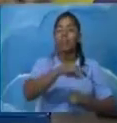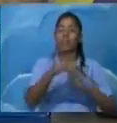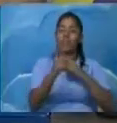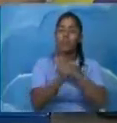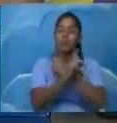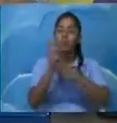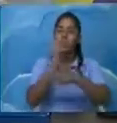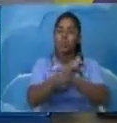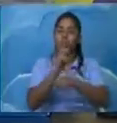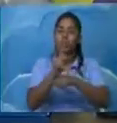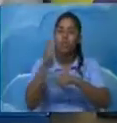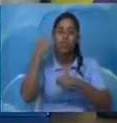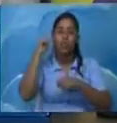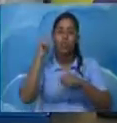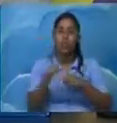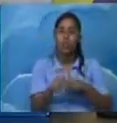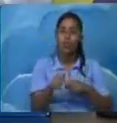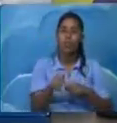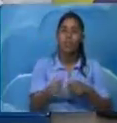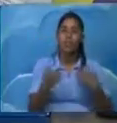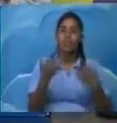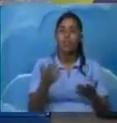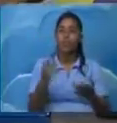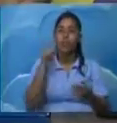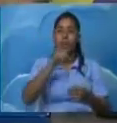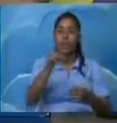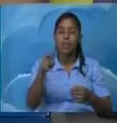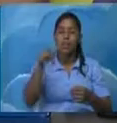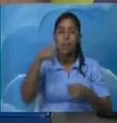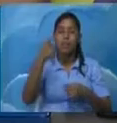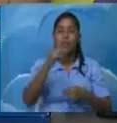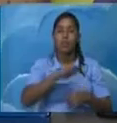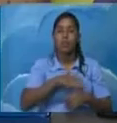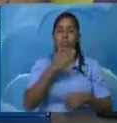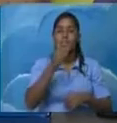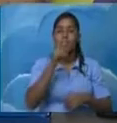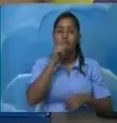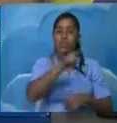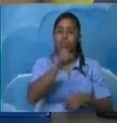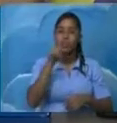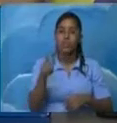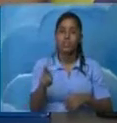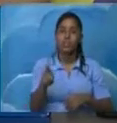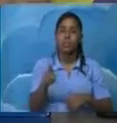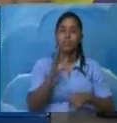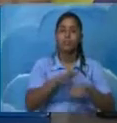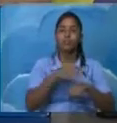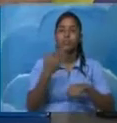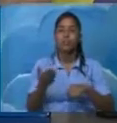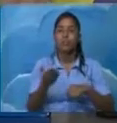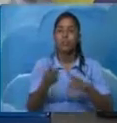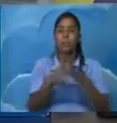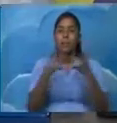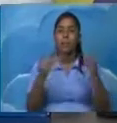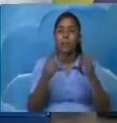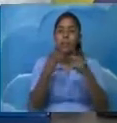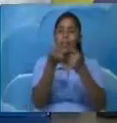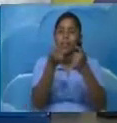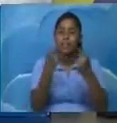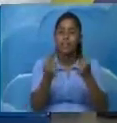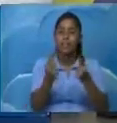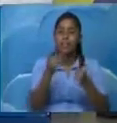protegido. Por él. Hoy le toca a él, mañana puede ser que te toque a ti, porque las